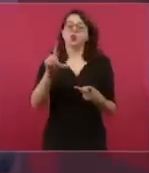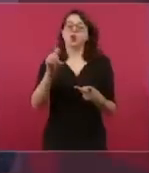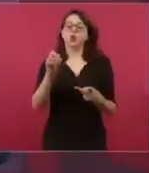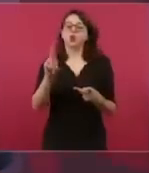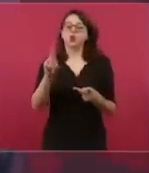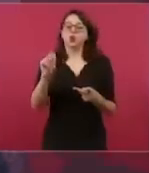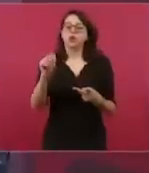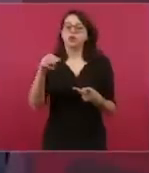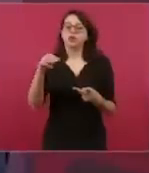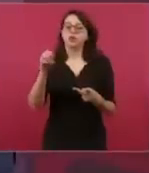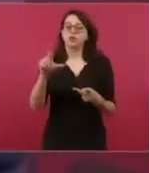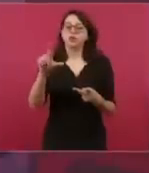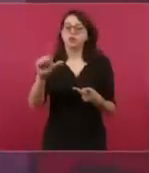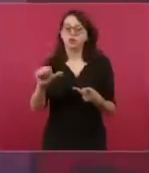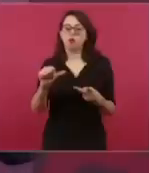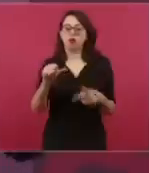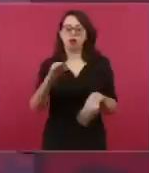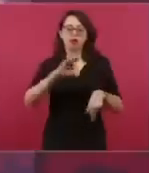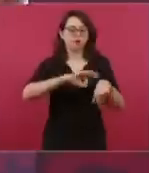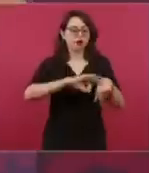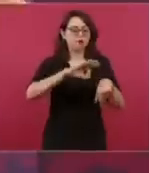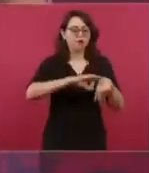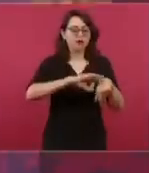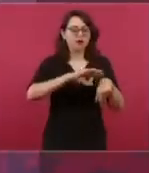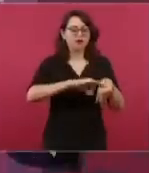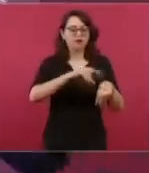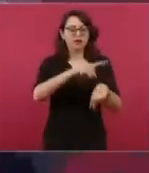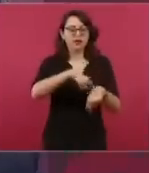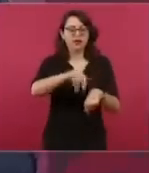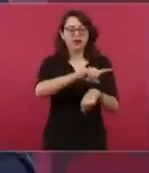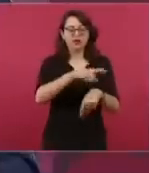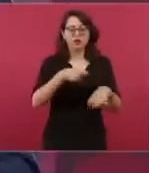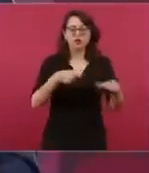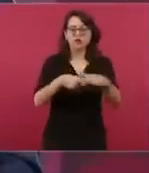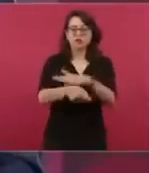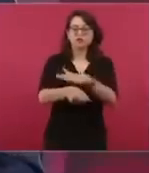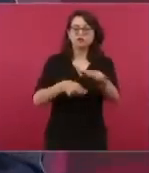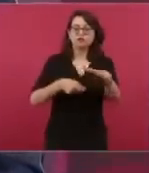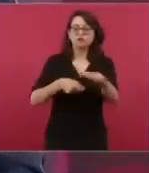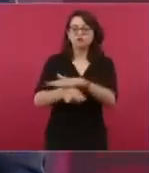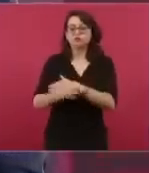recibía dinero de los que vendían medicinas al gobierno?